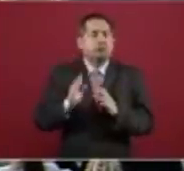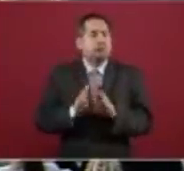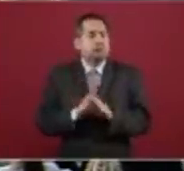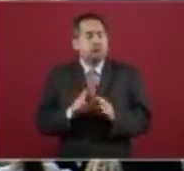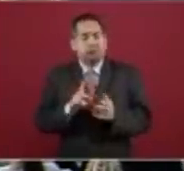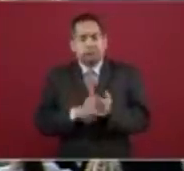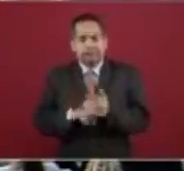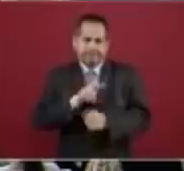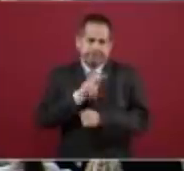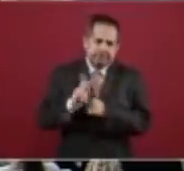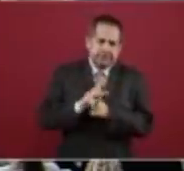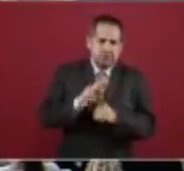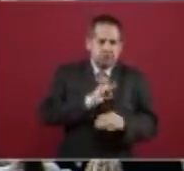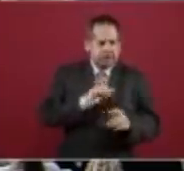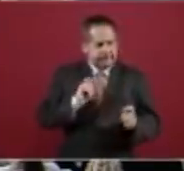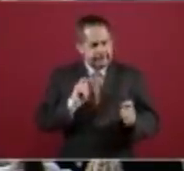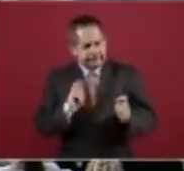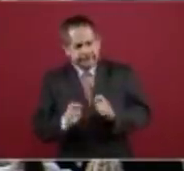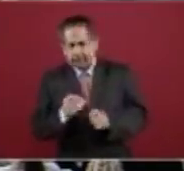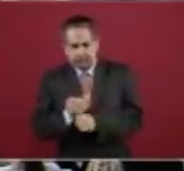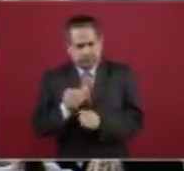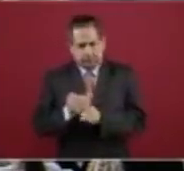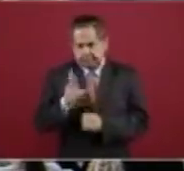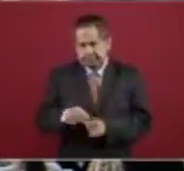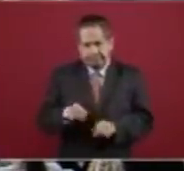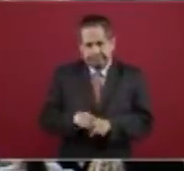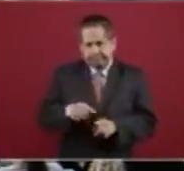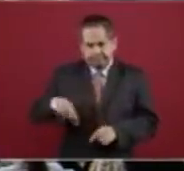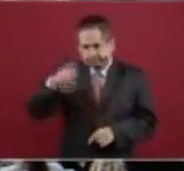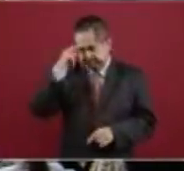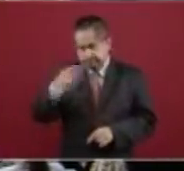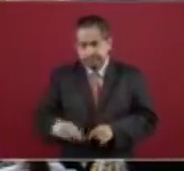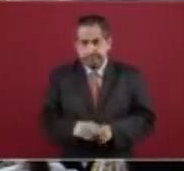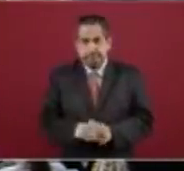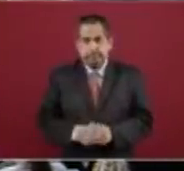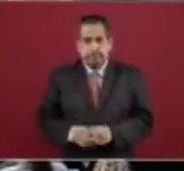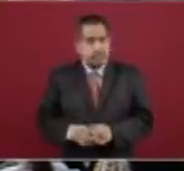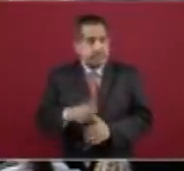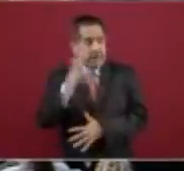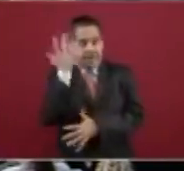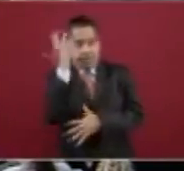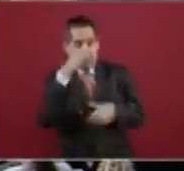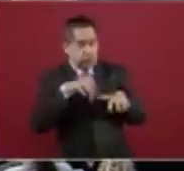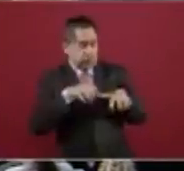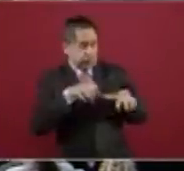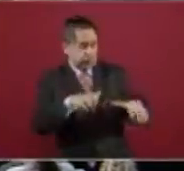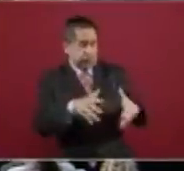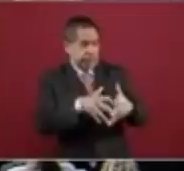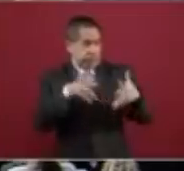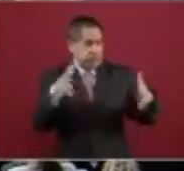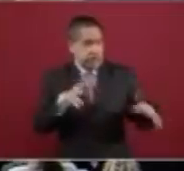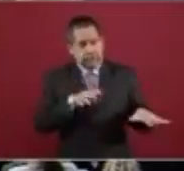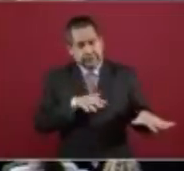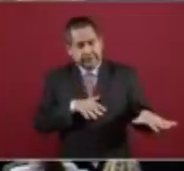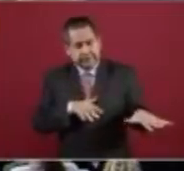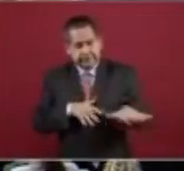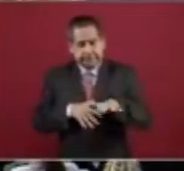de un país en transformación como el nuestro. Tenemos aquí ya un bosque ampliado